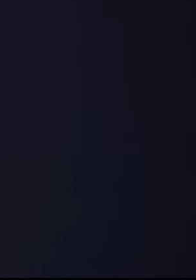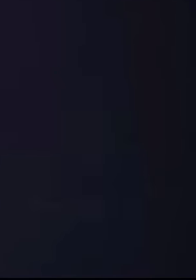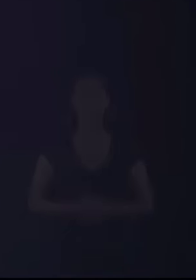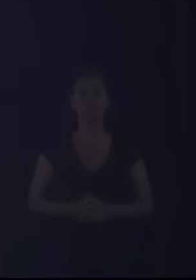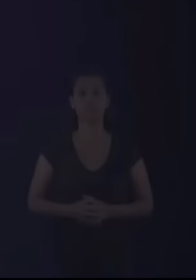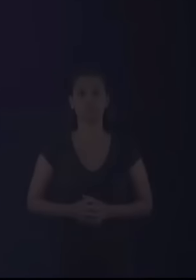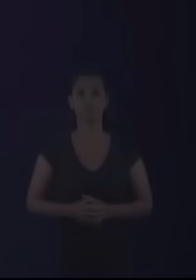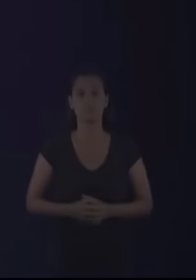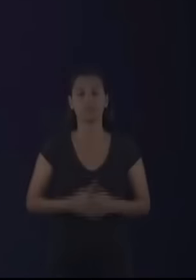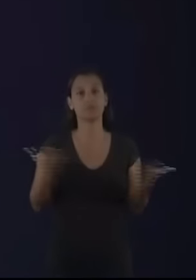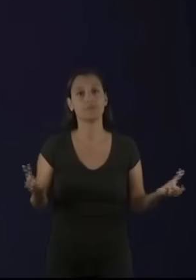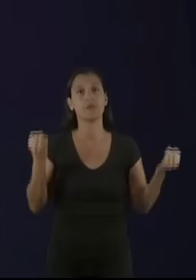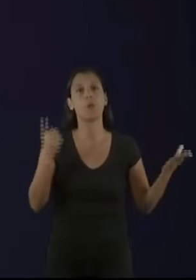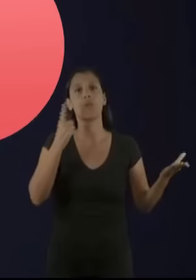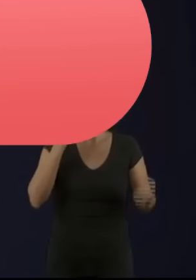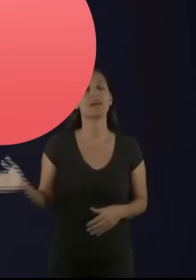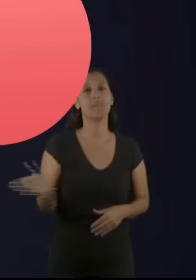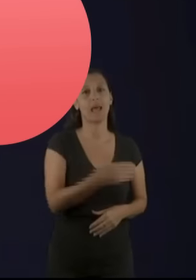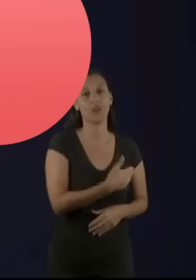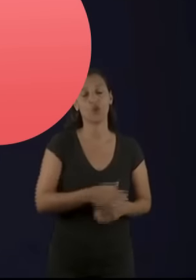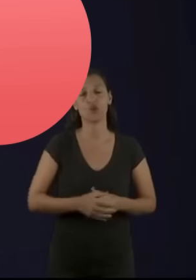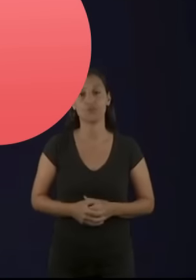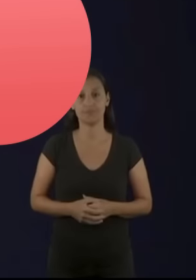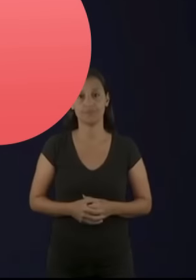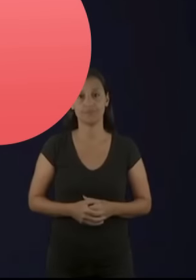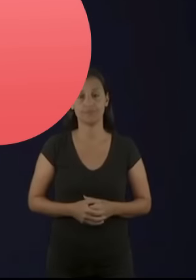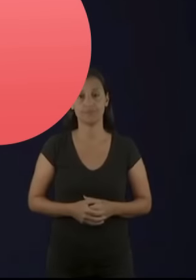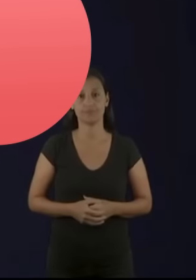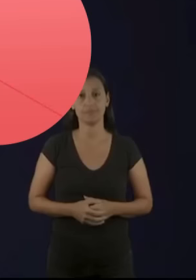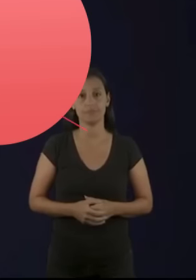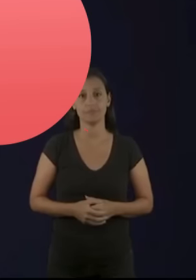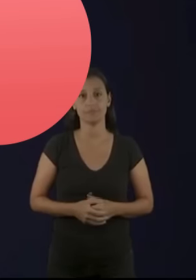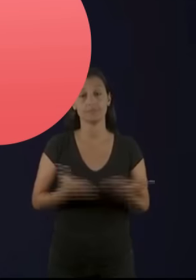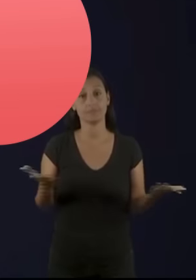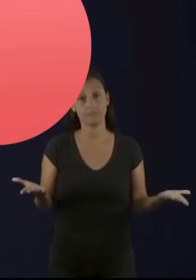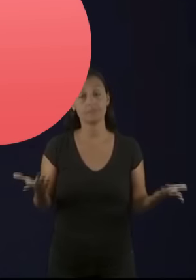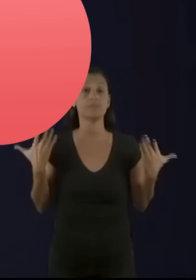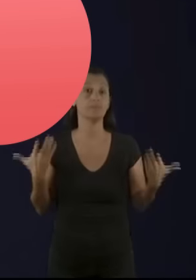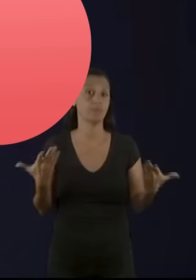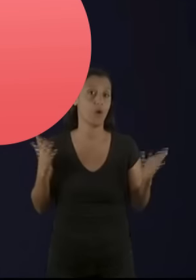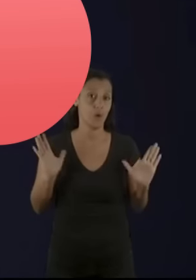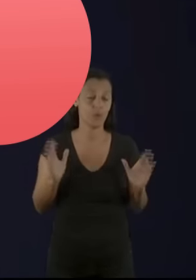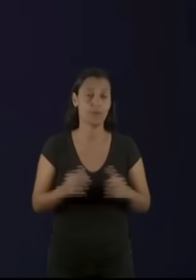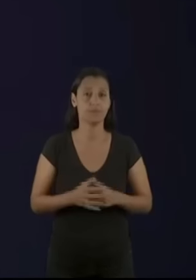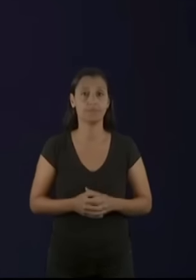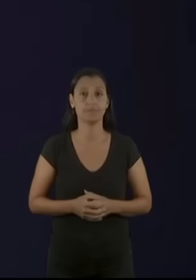no bueno Muy buenos días a todos Bueno por supuesto